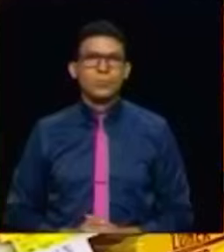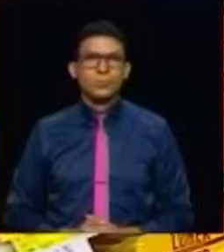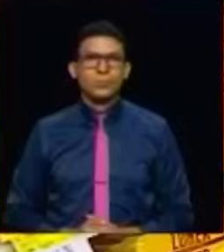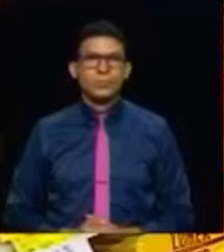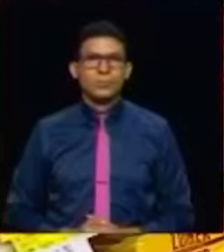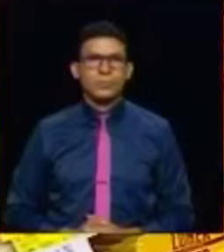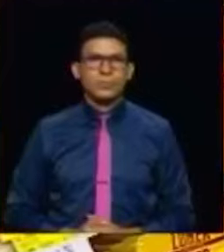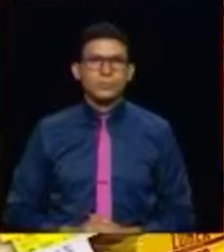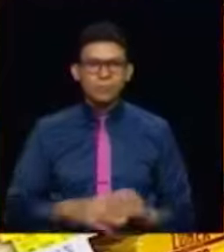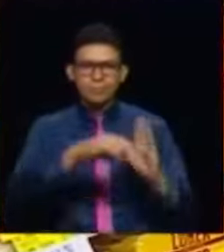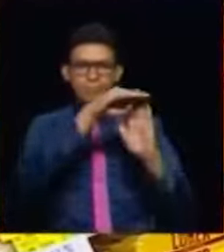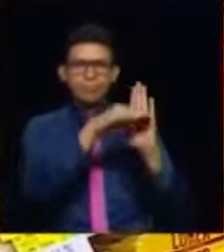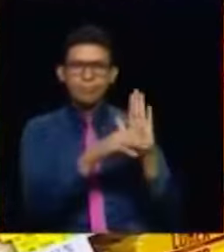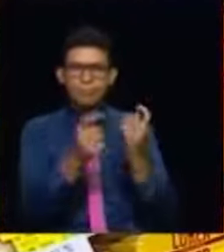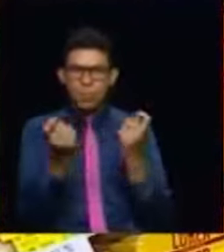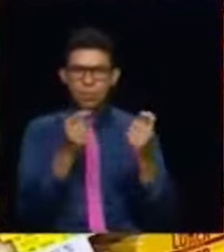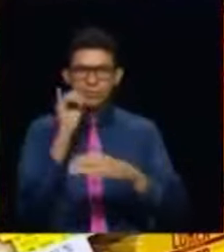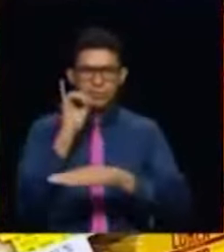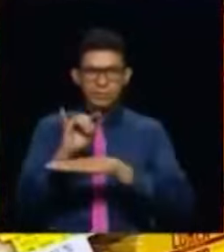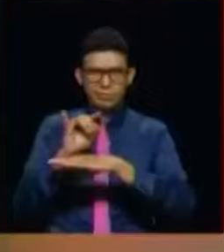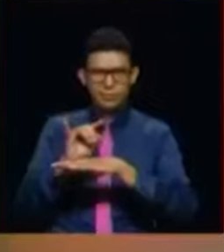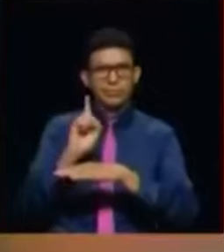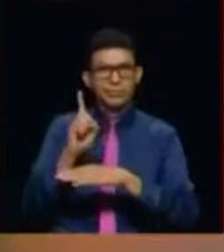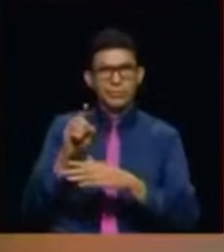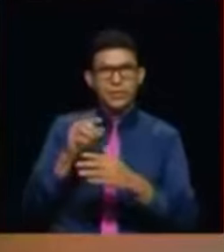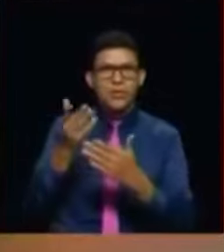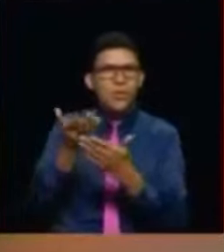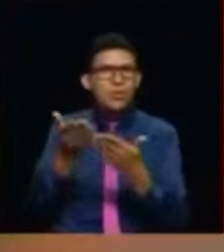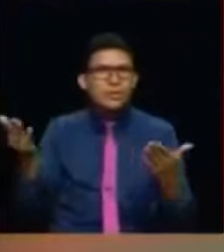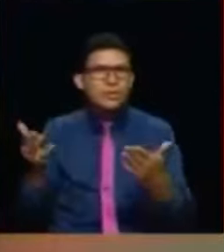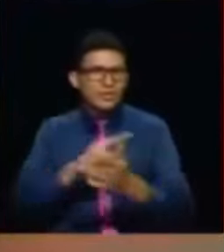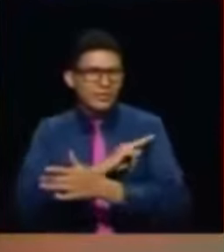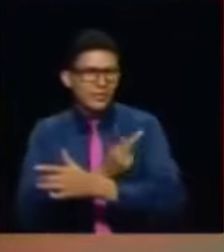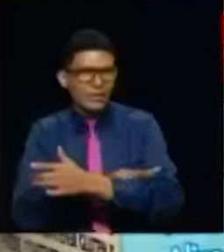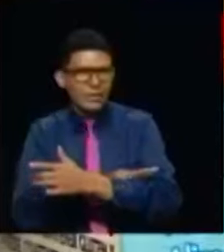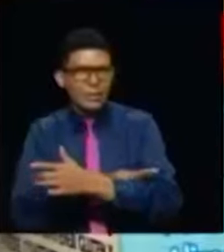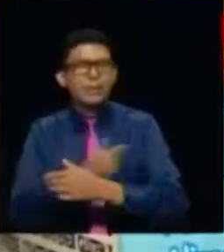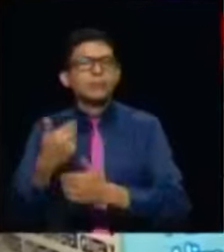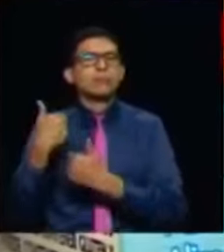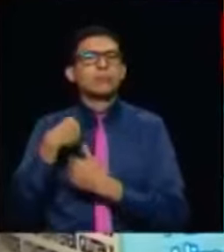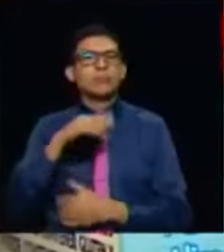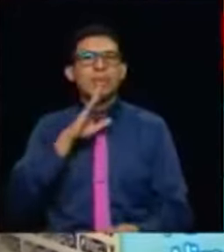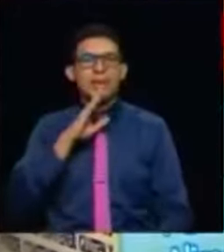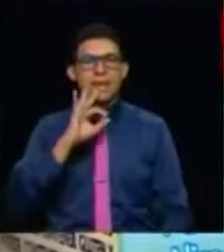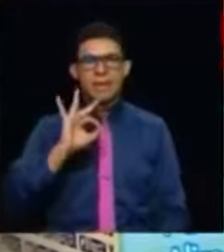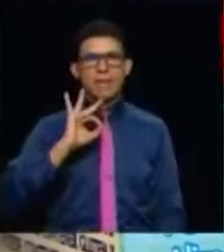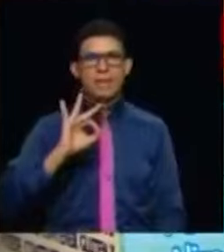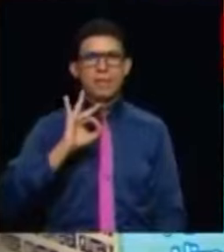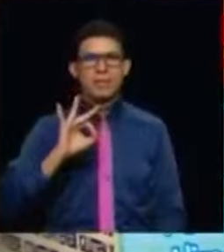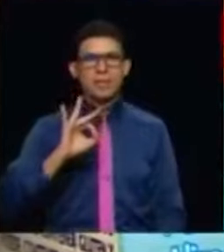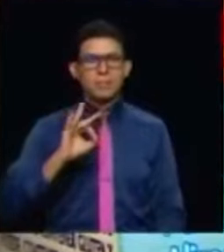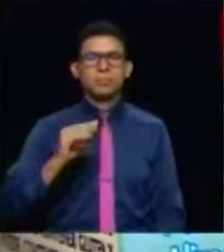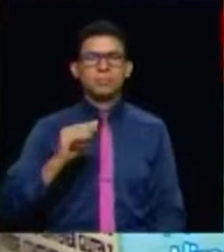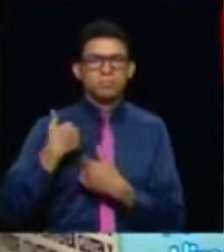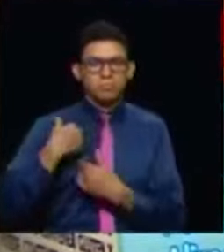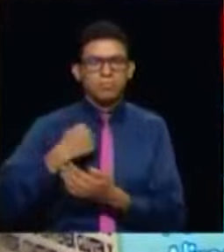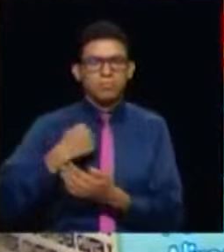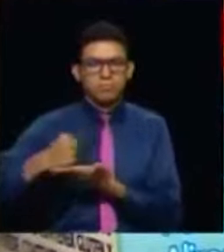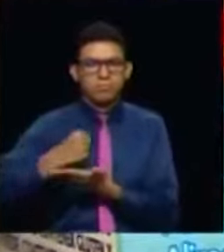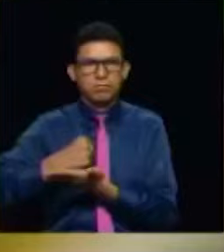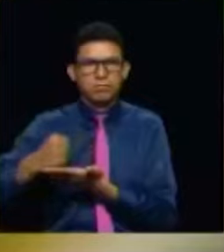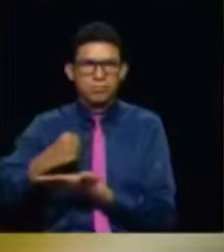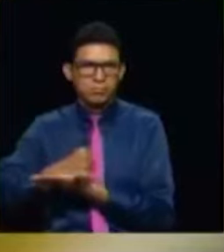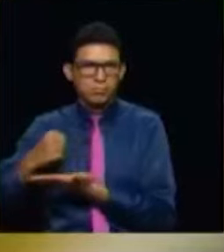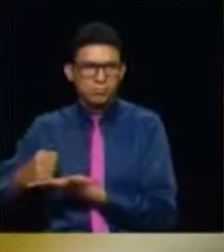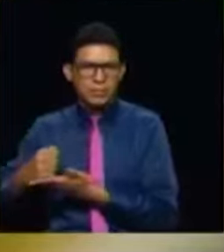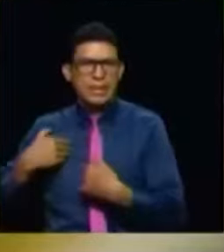Las medidas de control y vigilancia sanitaria de los suplementos dietarios estarán a cargo del INVIMA, entidad responsable de expedir los registros